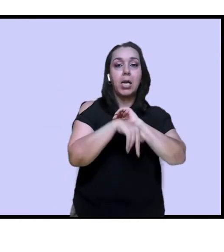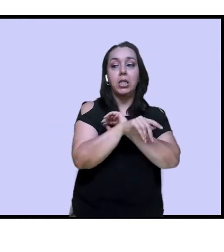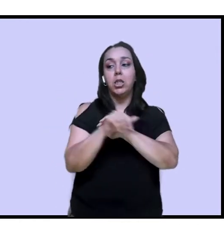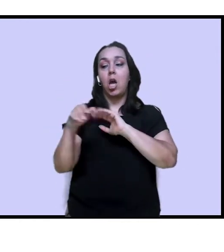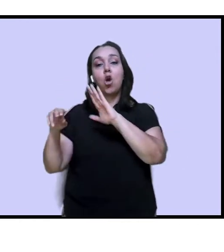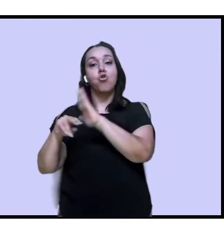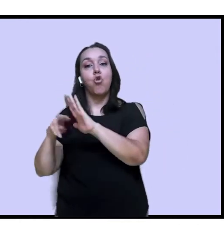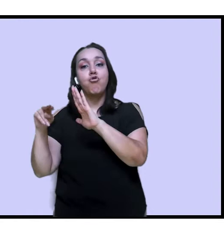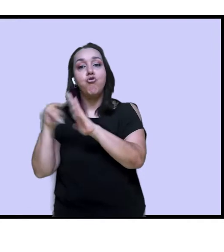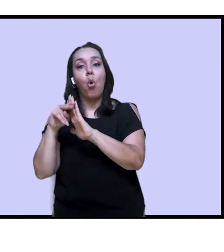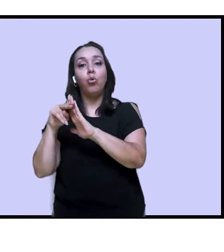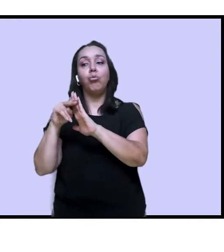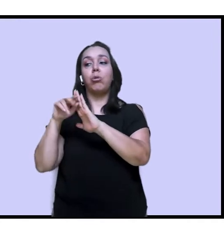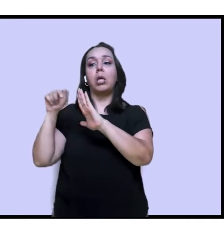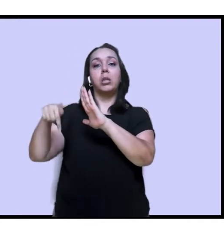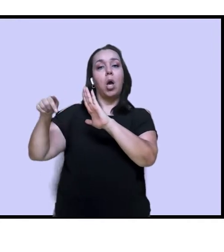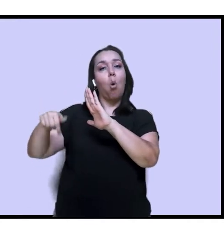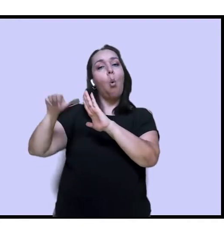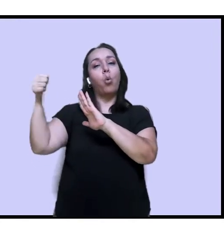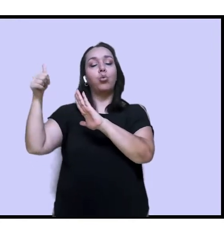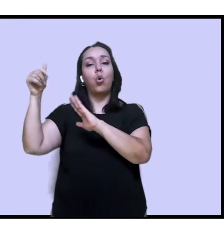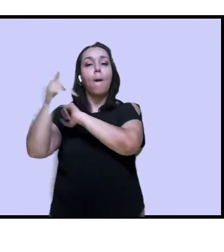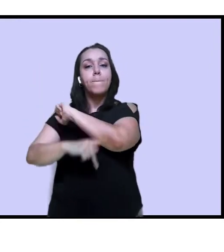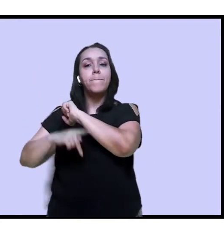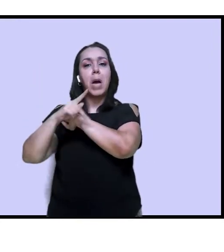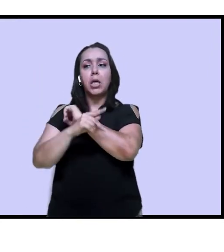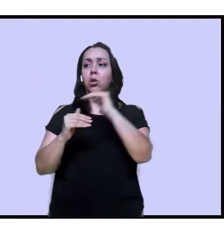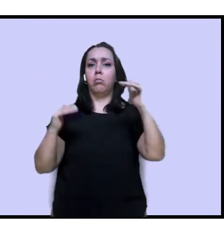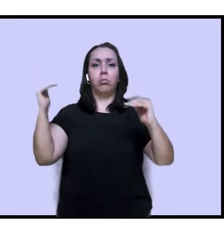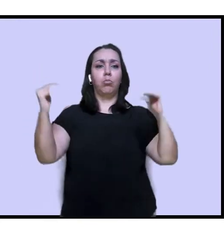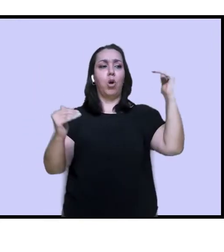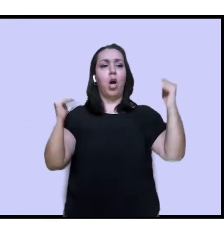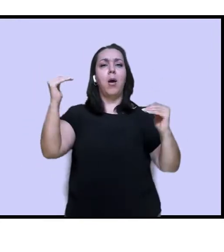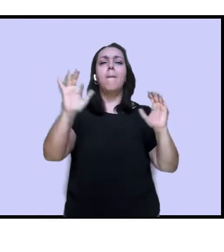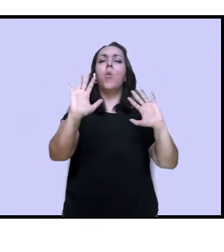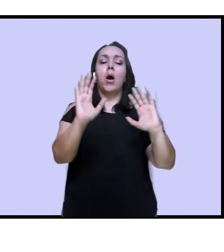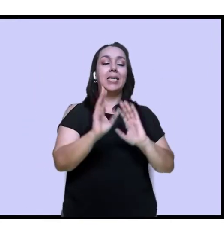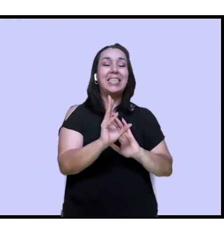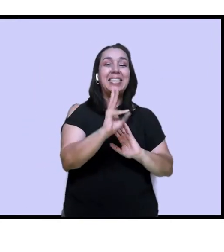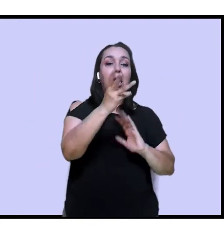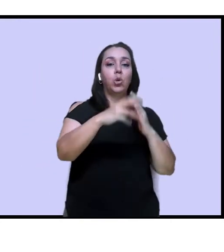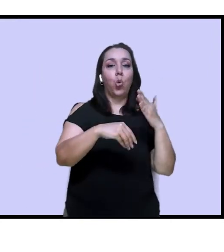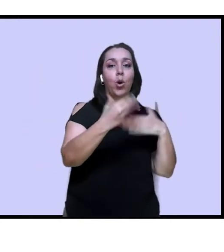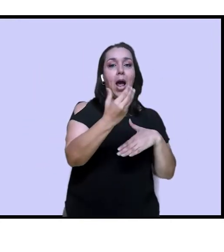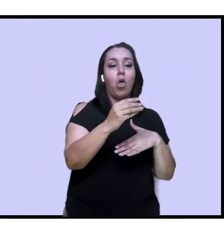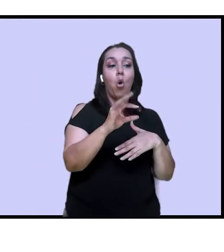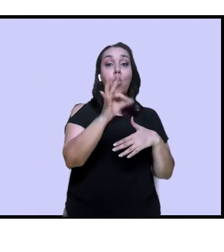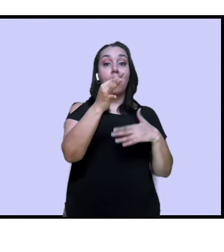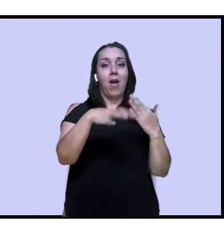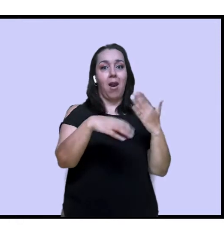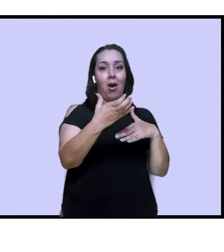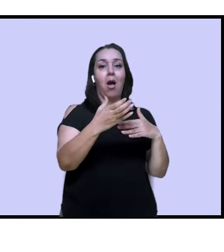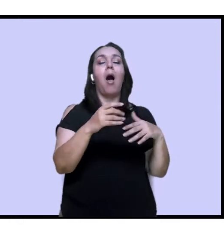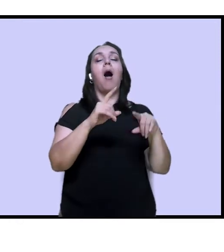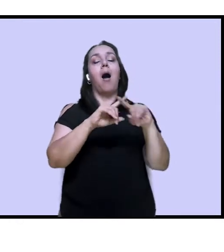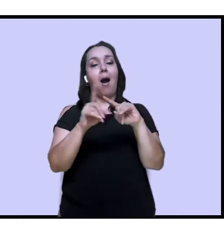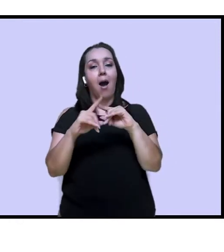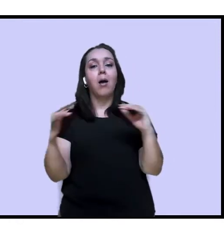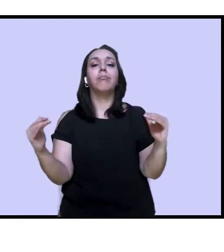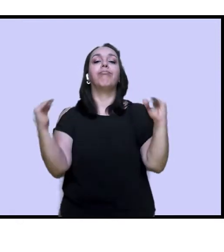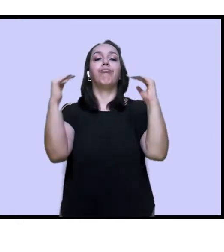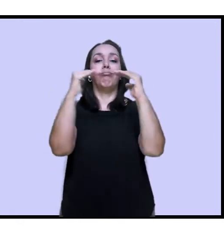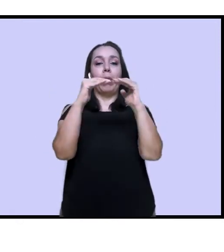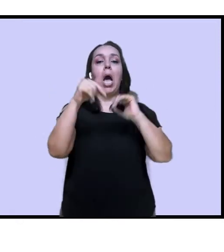cuáles, obviamente, de sexto, de noveno y de undécimo, porque son las que tienen certificados acá en el